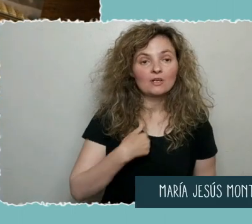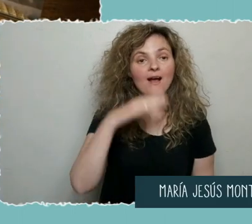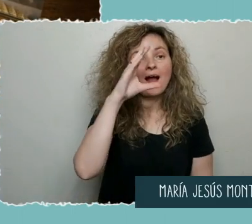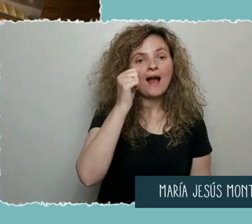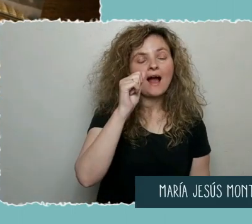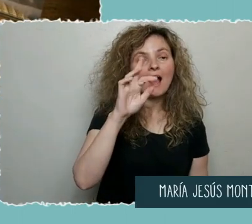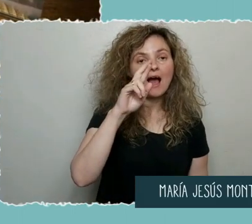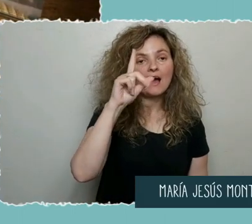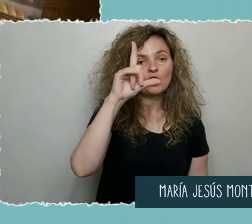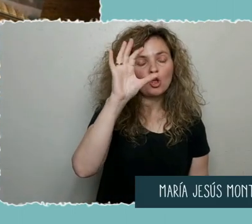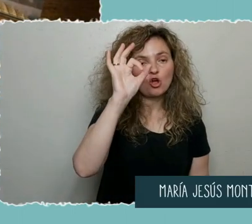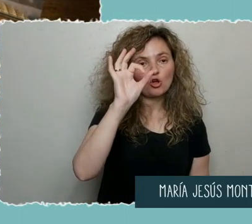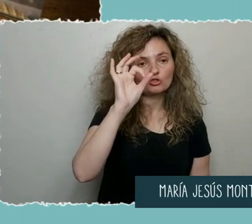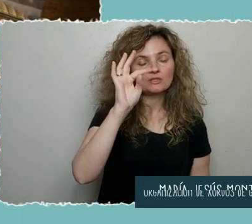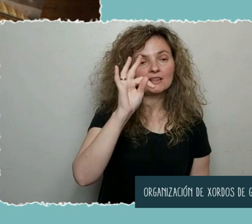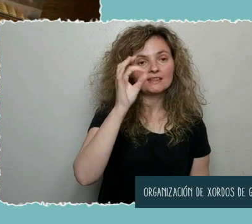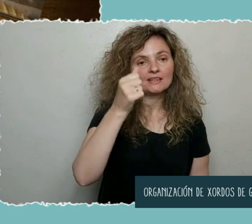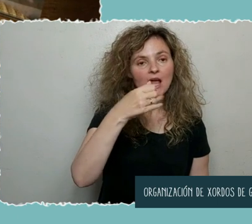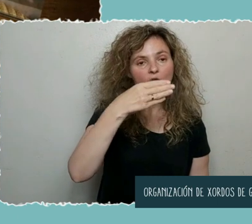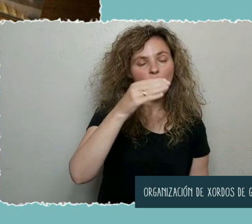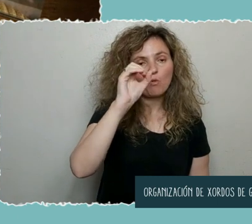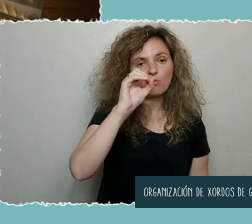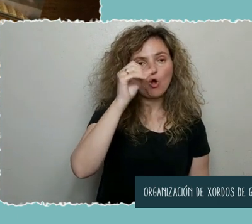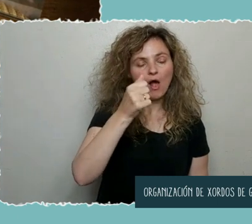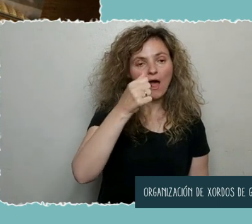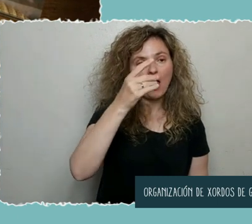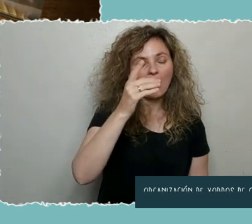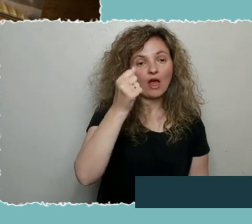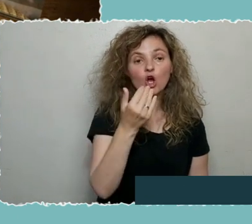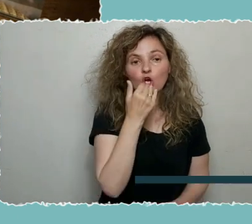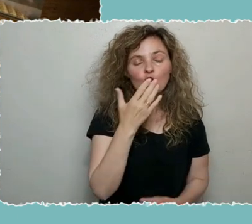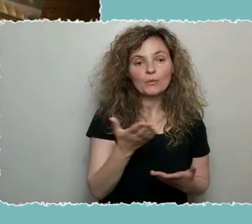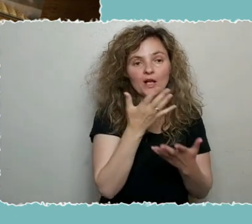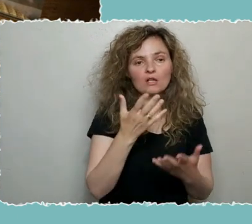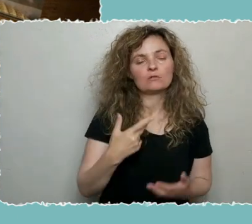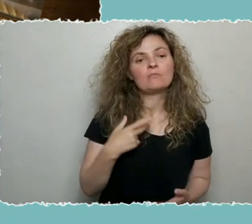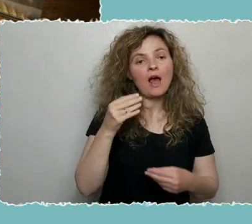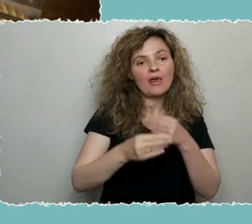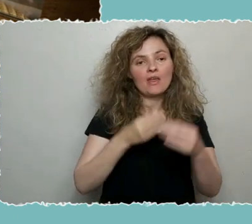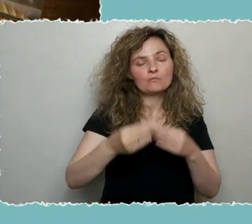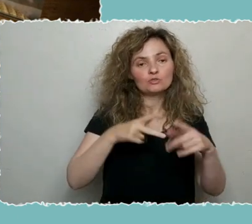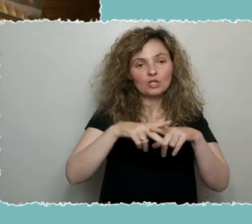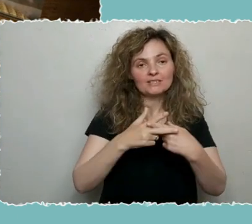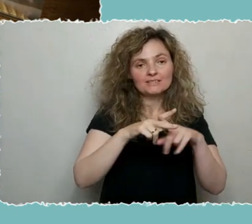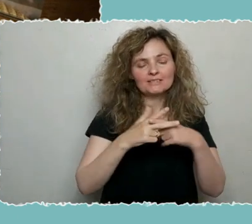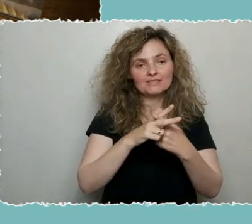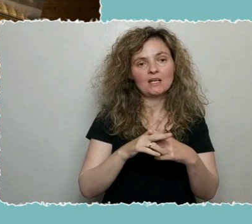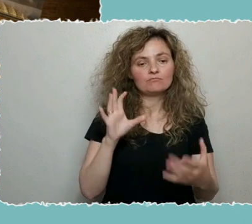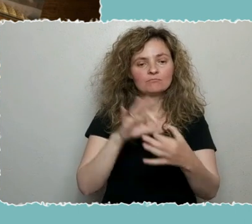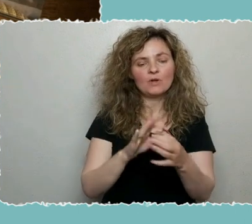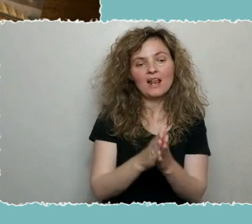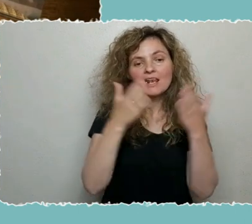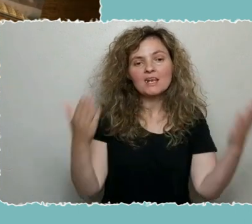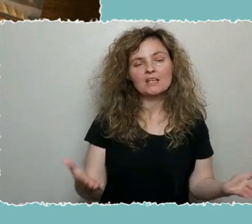Moi boas, son Carlos Taboada de Polo Correo do Vento e imos facer un pequeno obradoiro vinculado ao noso libro Periplo